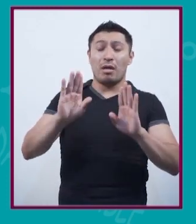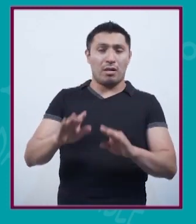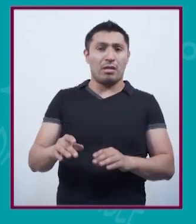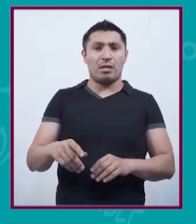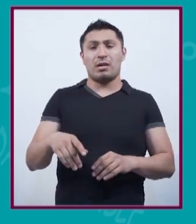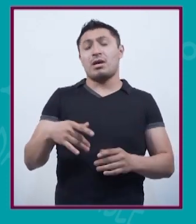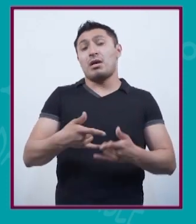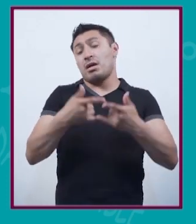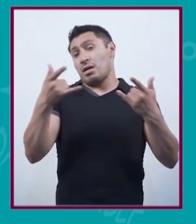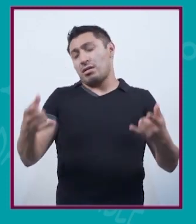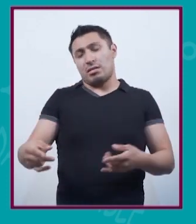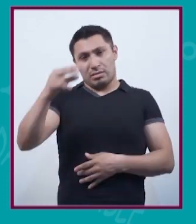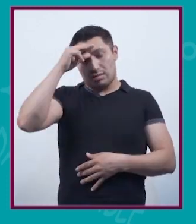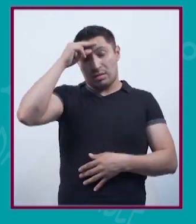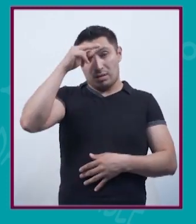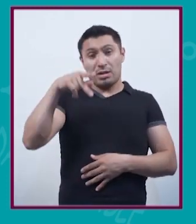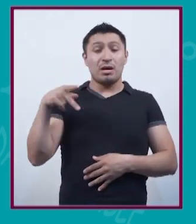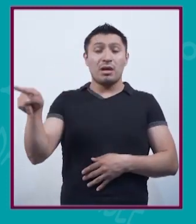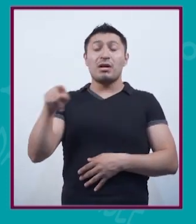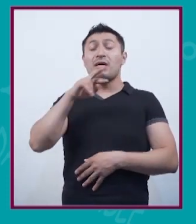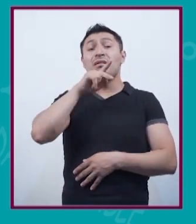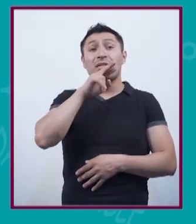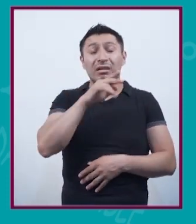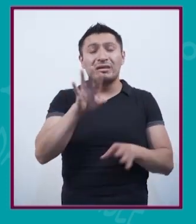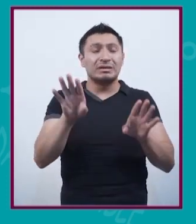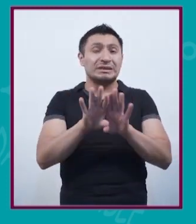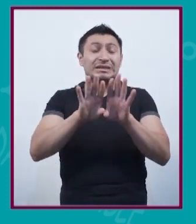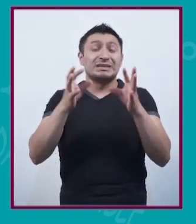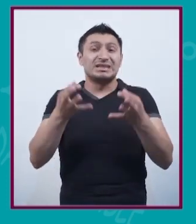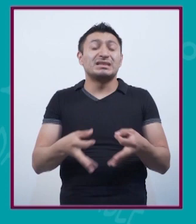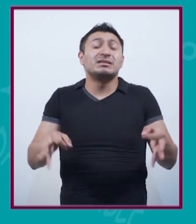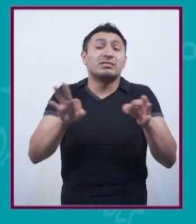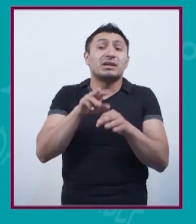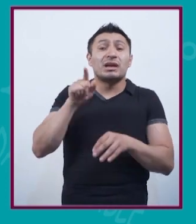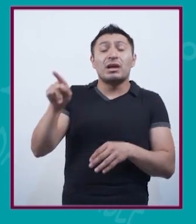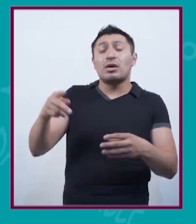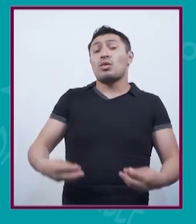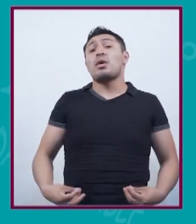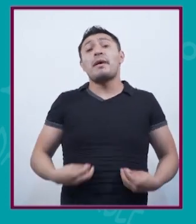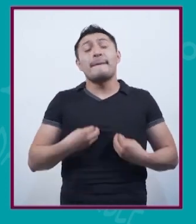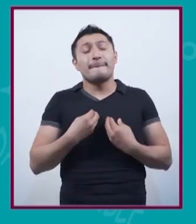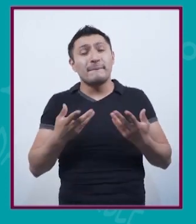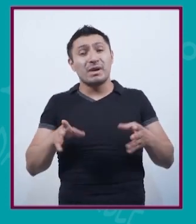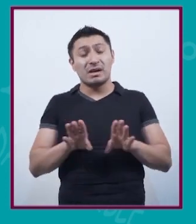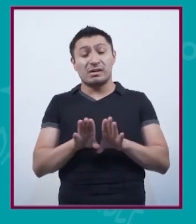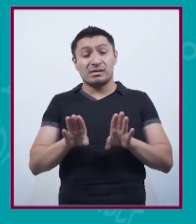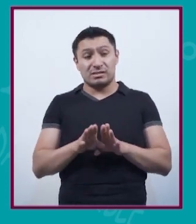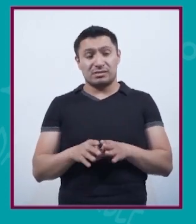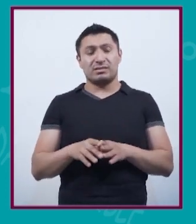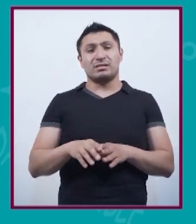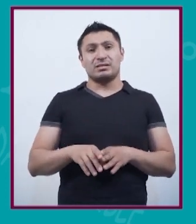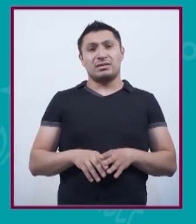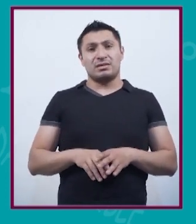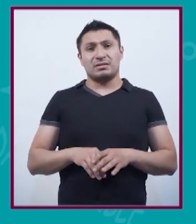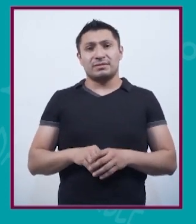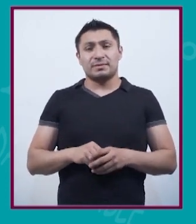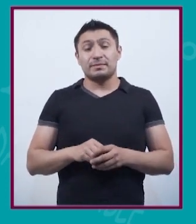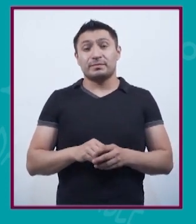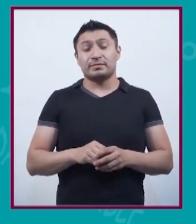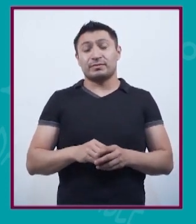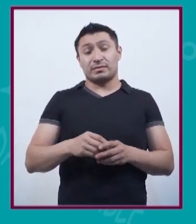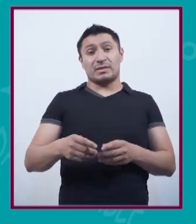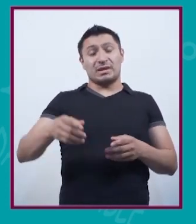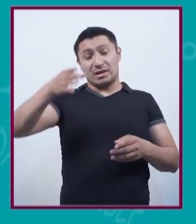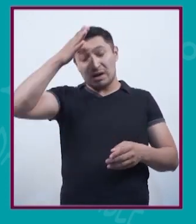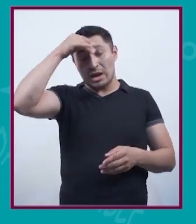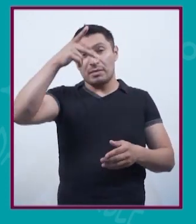educada por una medio hermana y por su madre, con una trayectoria intelectual y que sus